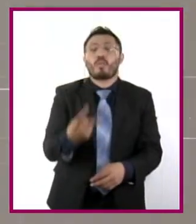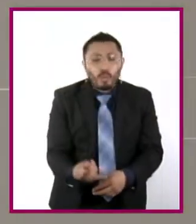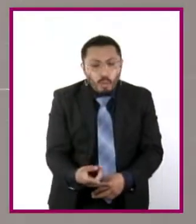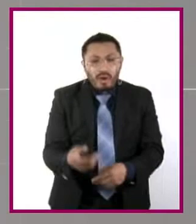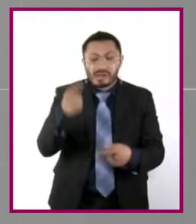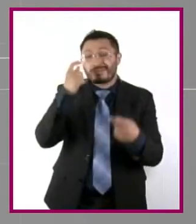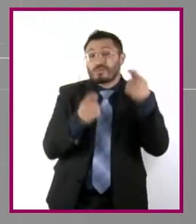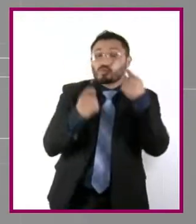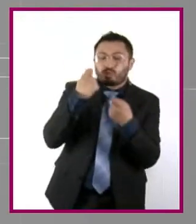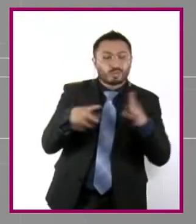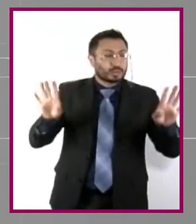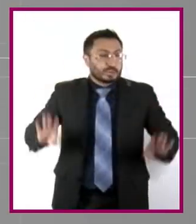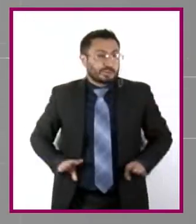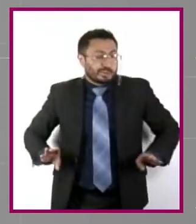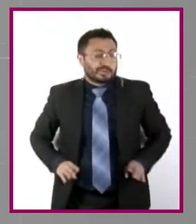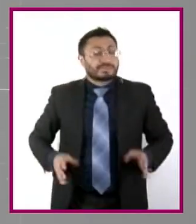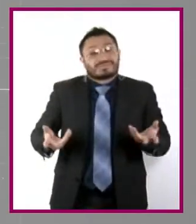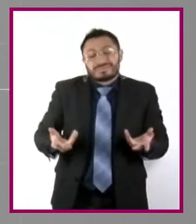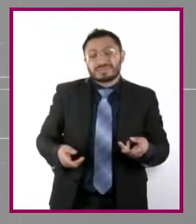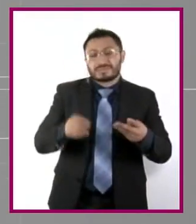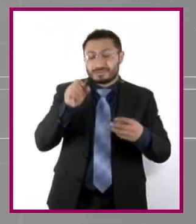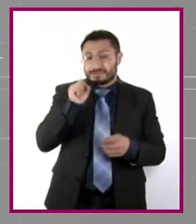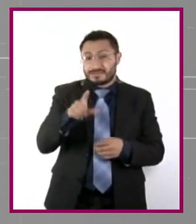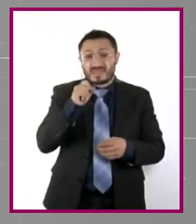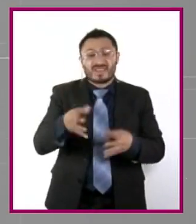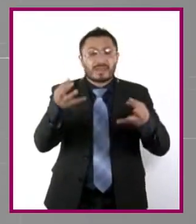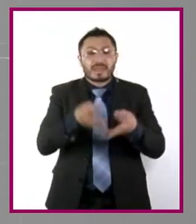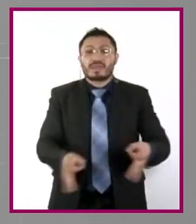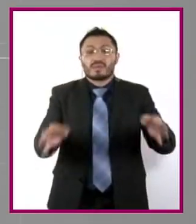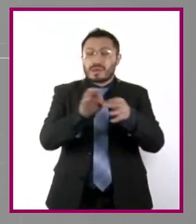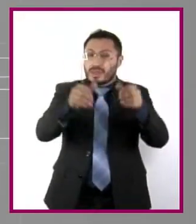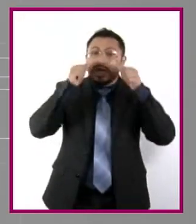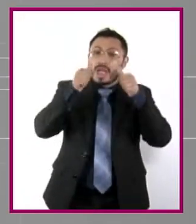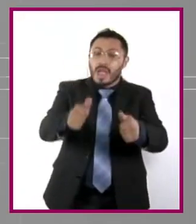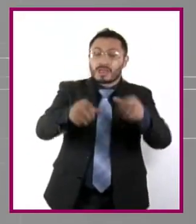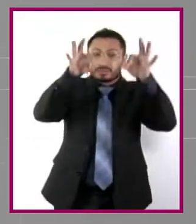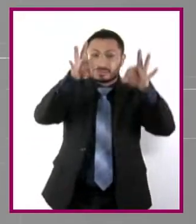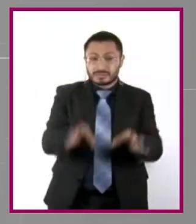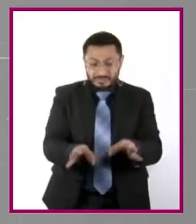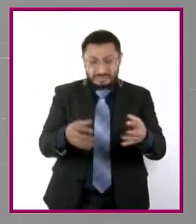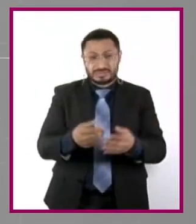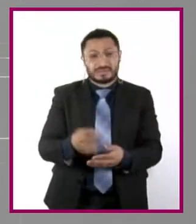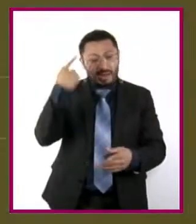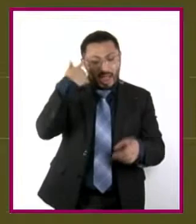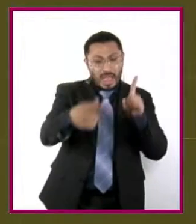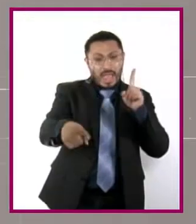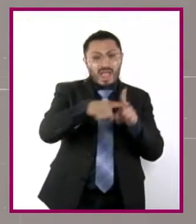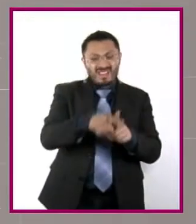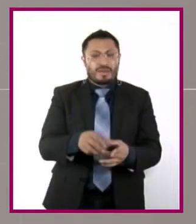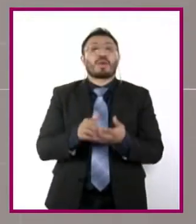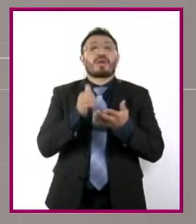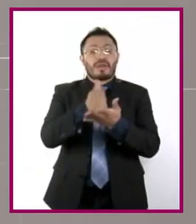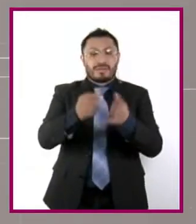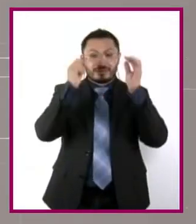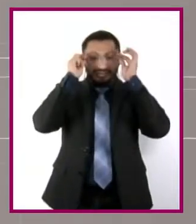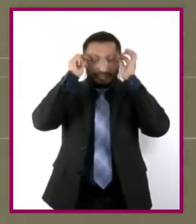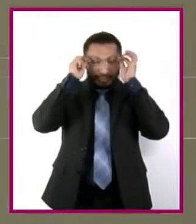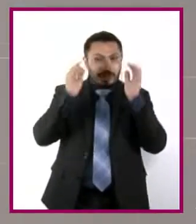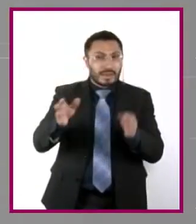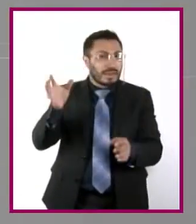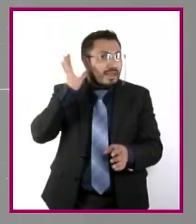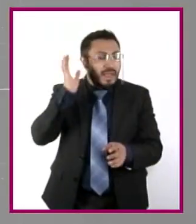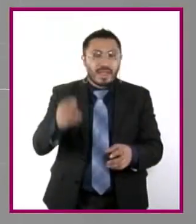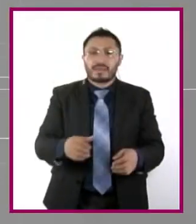las actitudes. En este nivel es fundamental saber escuchar de forma atenta, proactiva y asertiva. La escucha activa es un